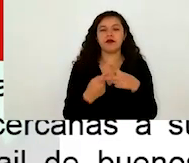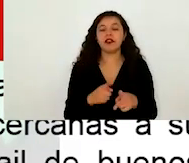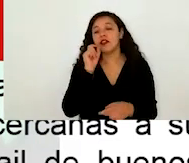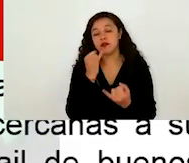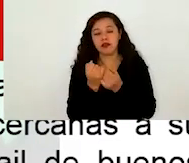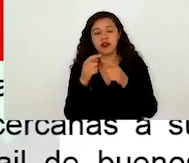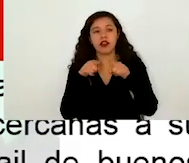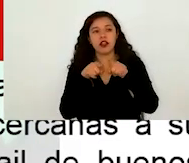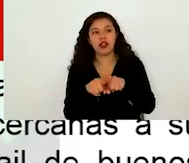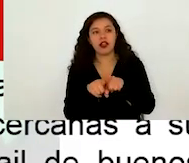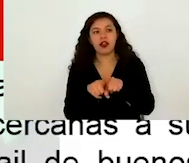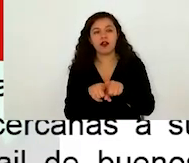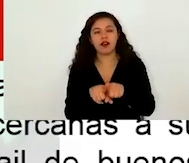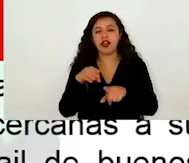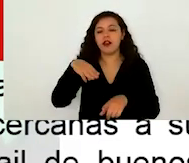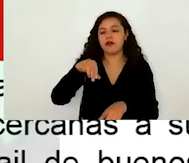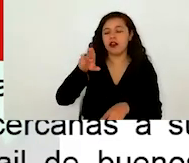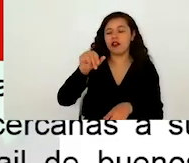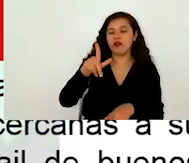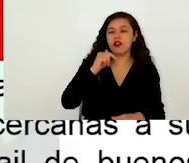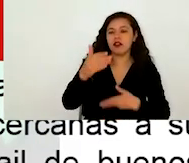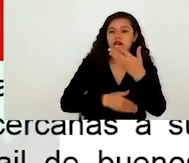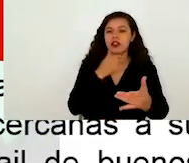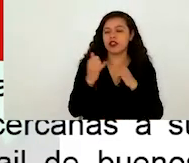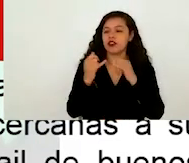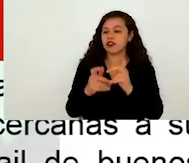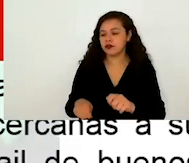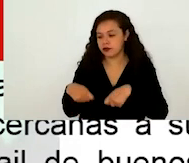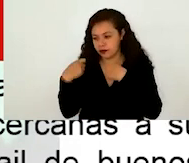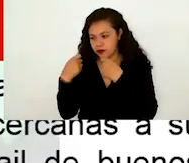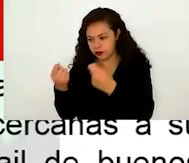que le entregaba el manual de procedimientos de la institución